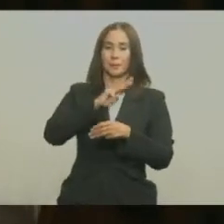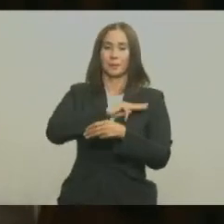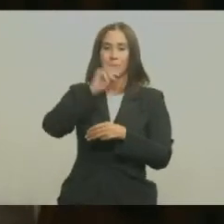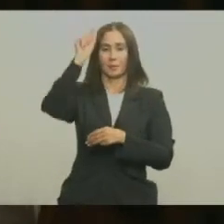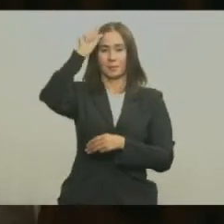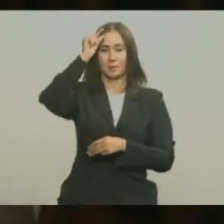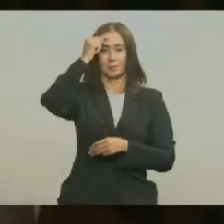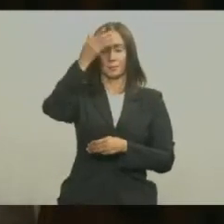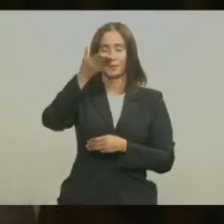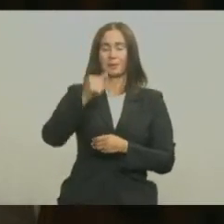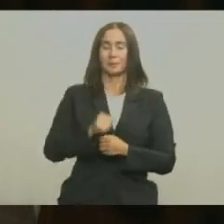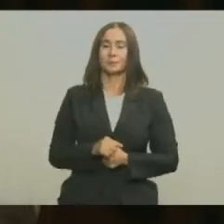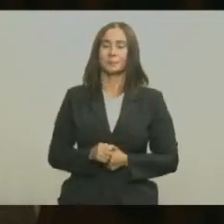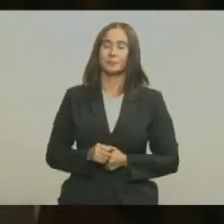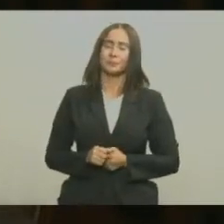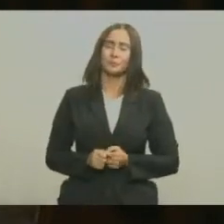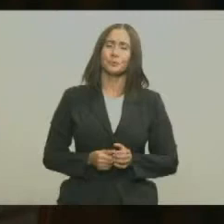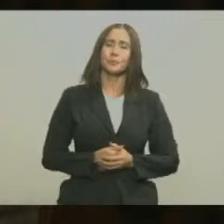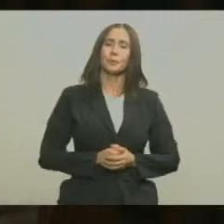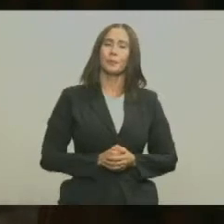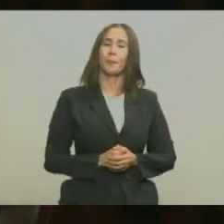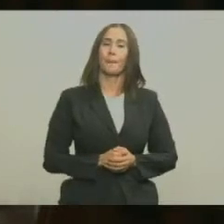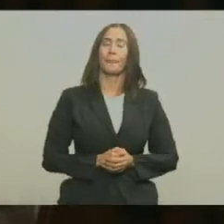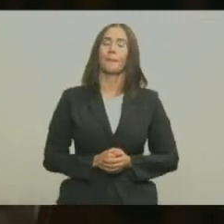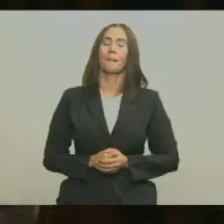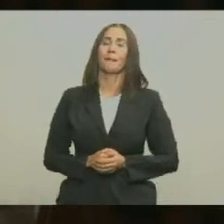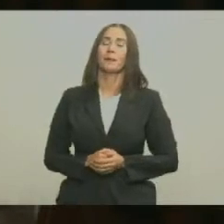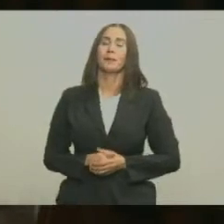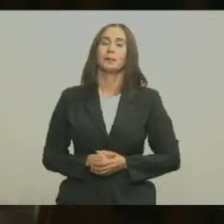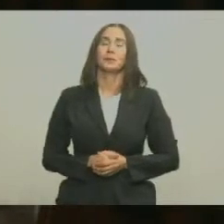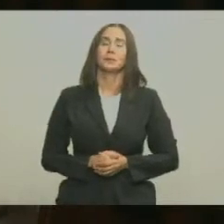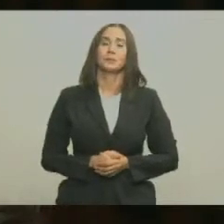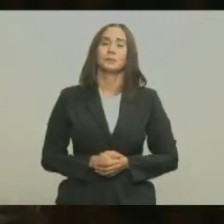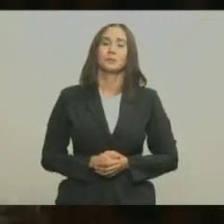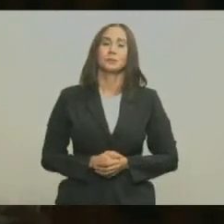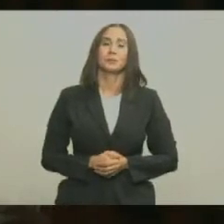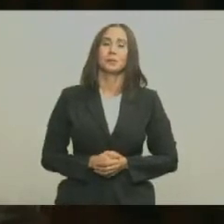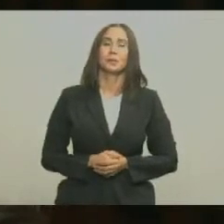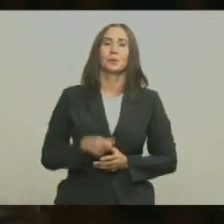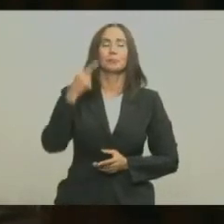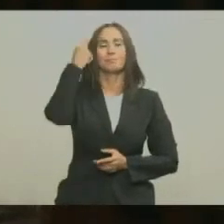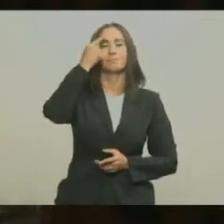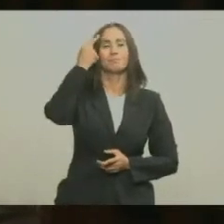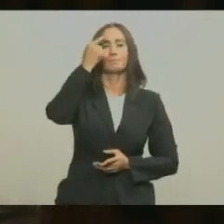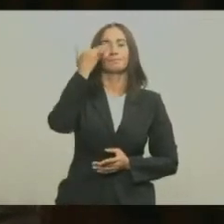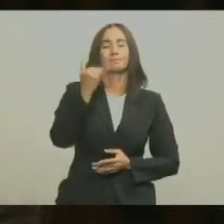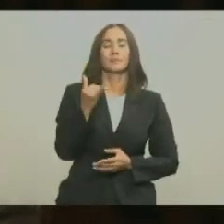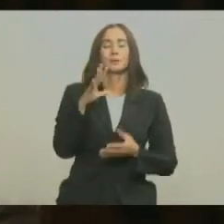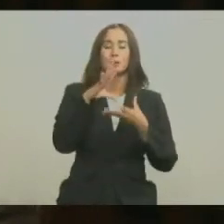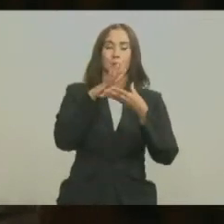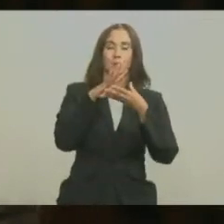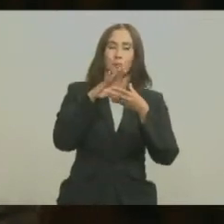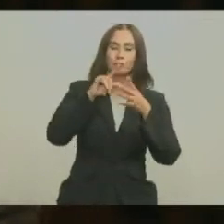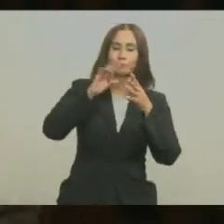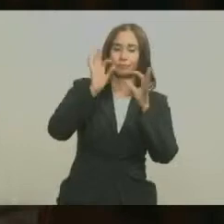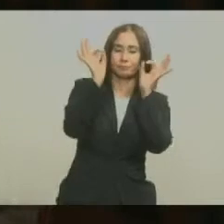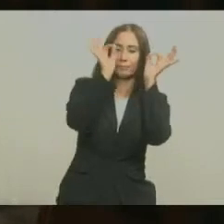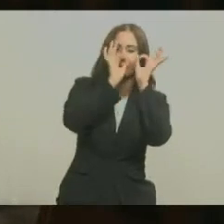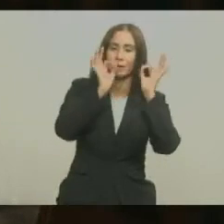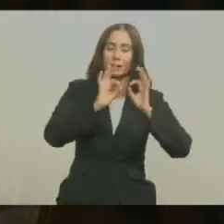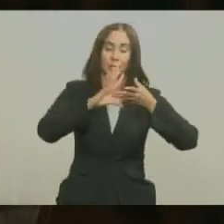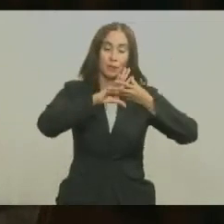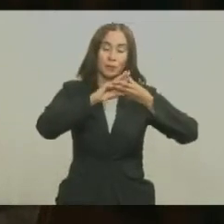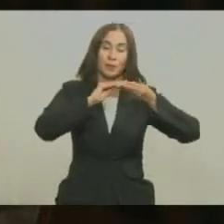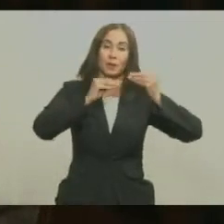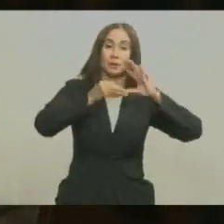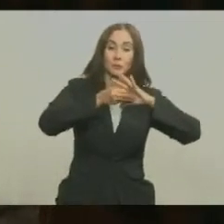gobierno. Creo que estamos hoy haciendo historia. Creo que